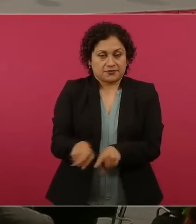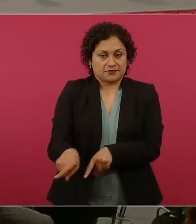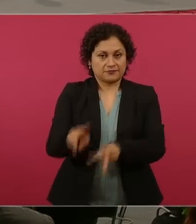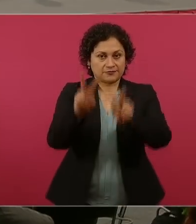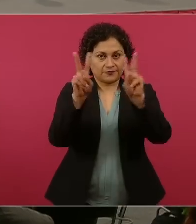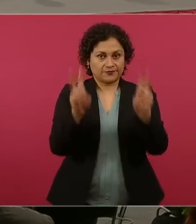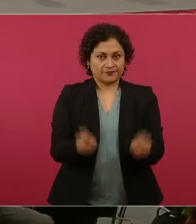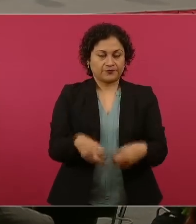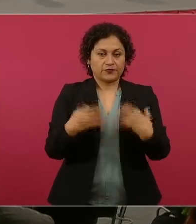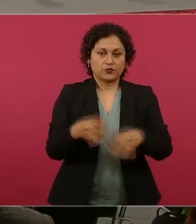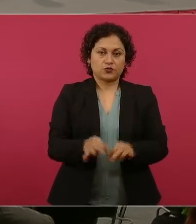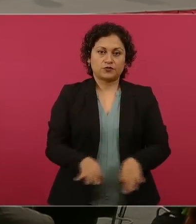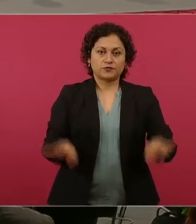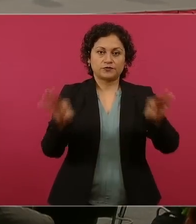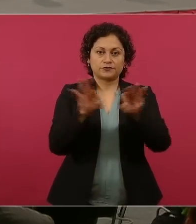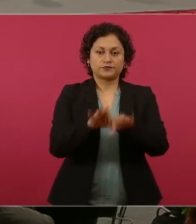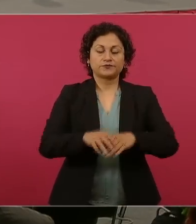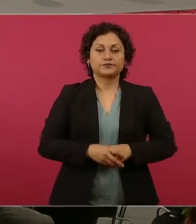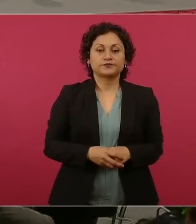importantes.